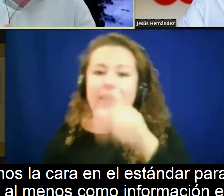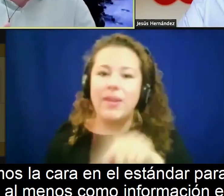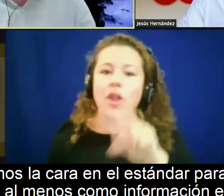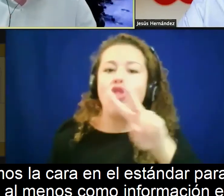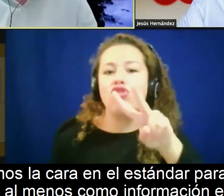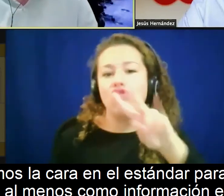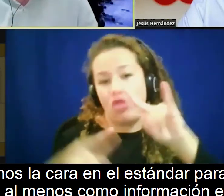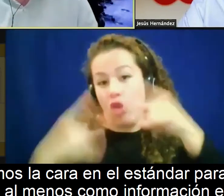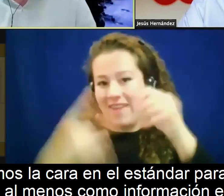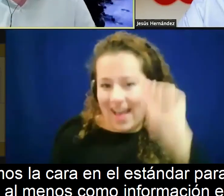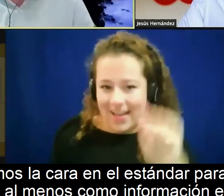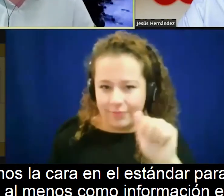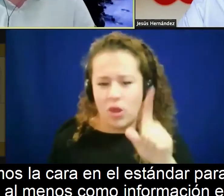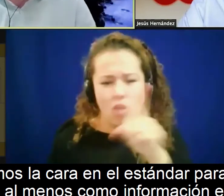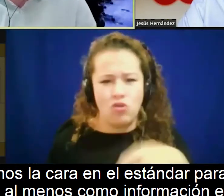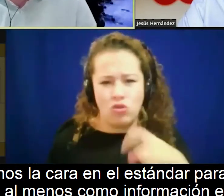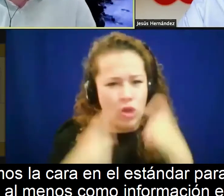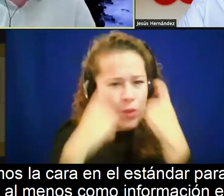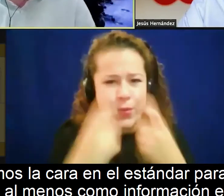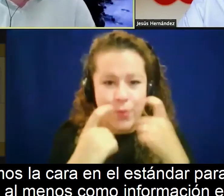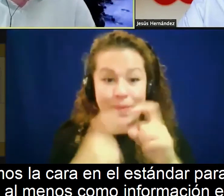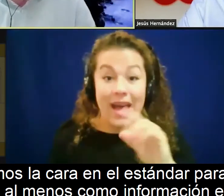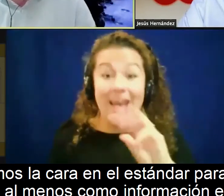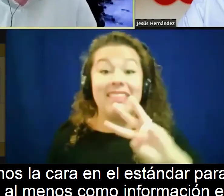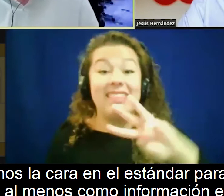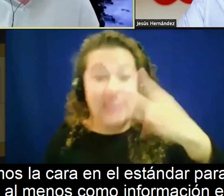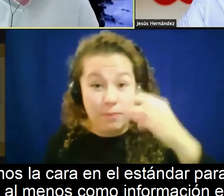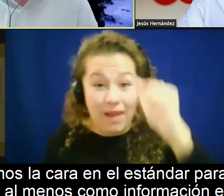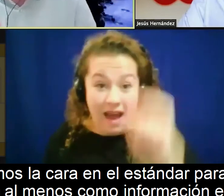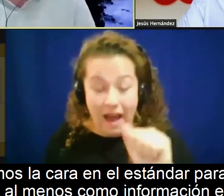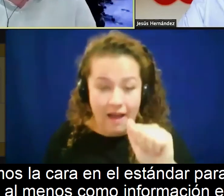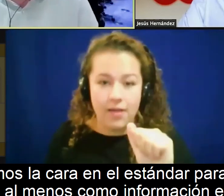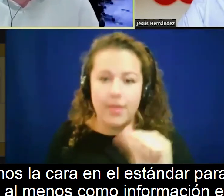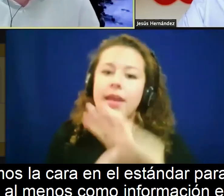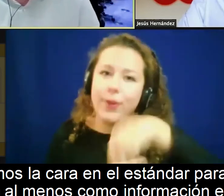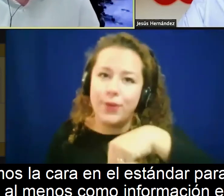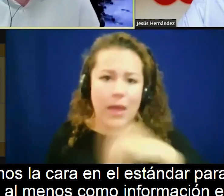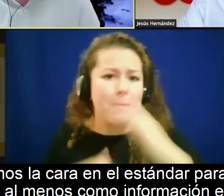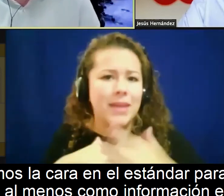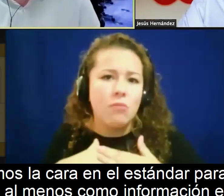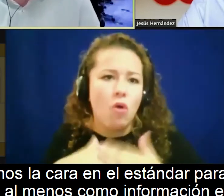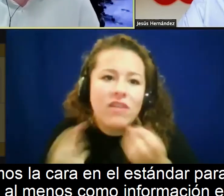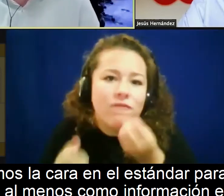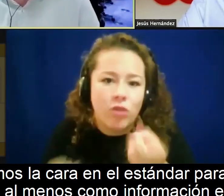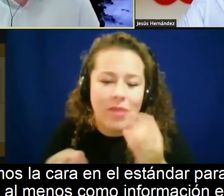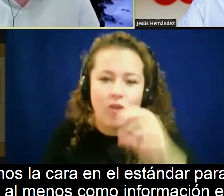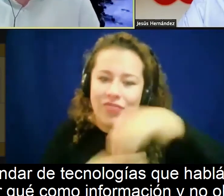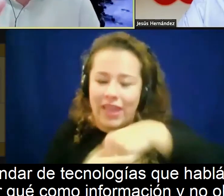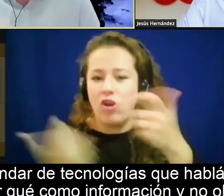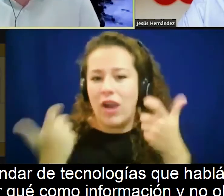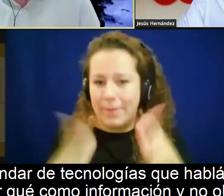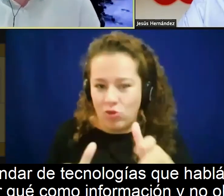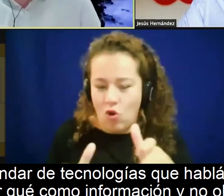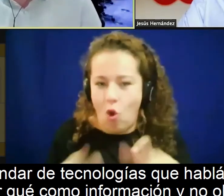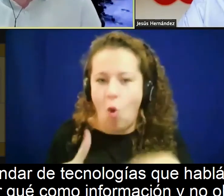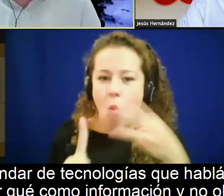en las discusiones del estándar para que la triple A se incluyera al menos como información en el capítulo de web del estándar este